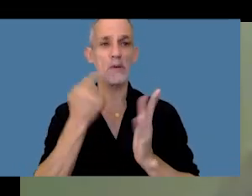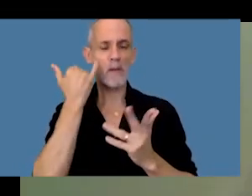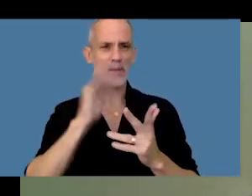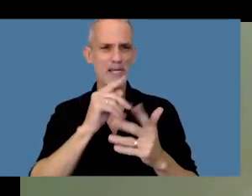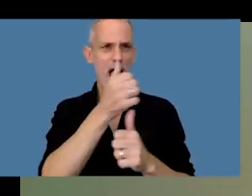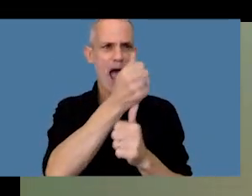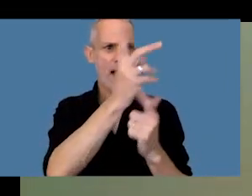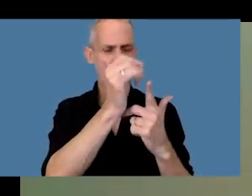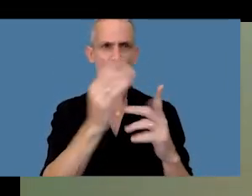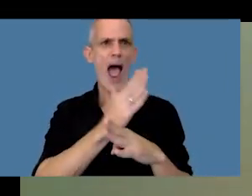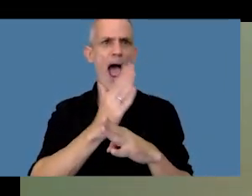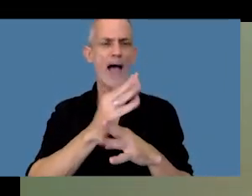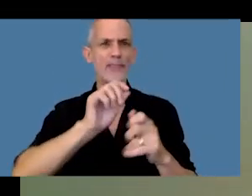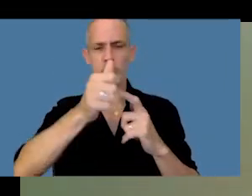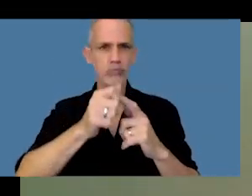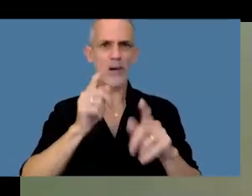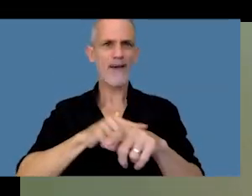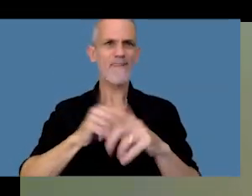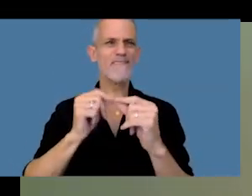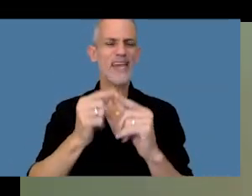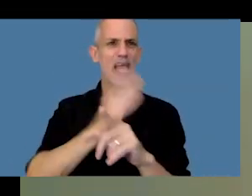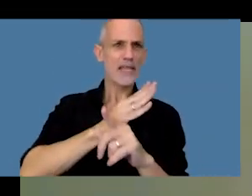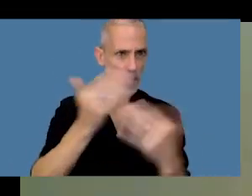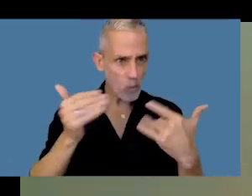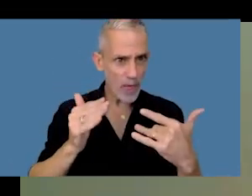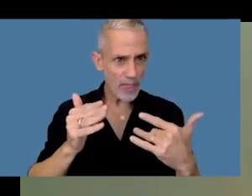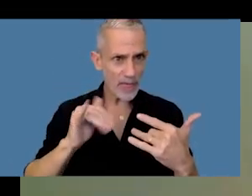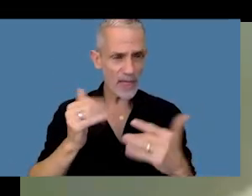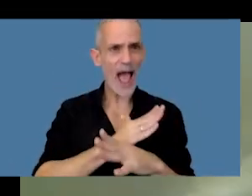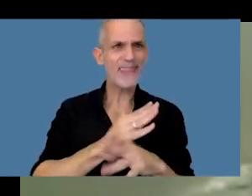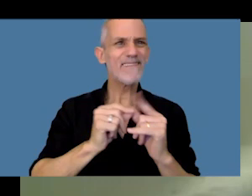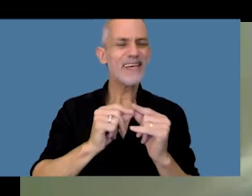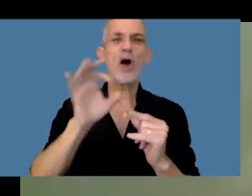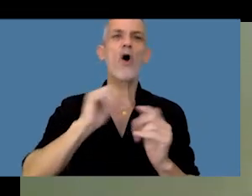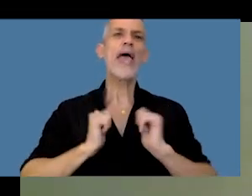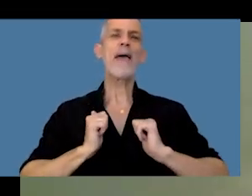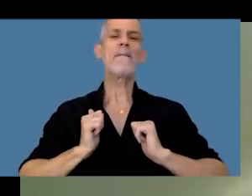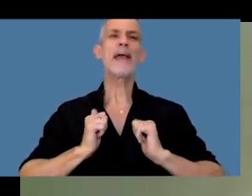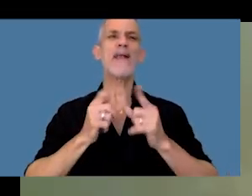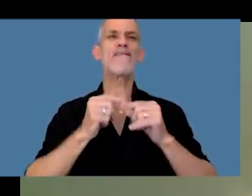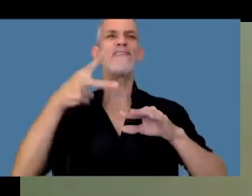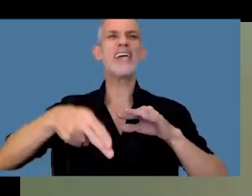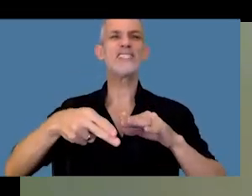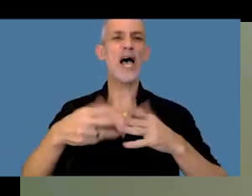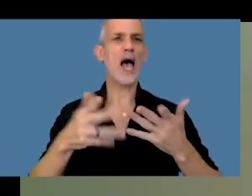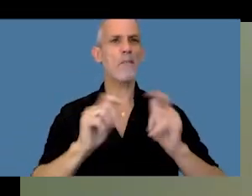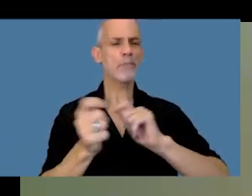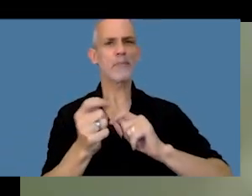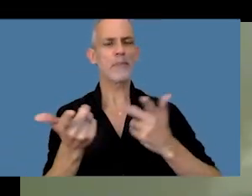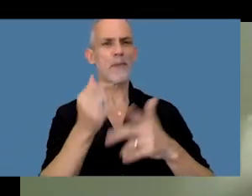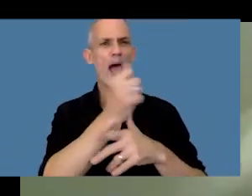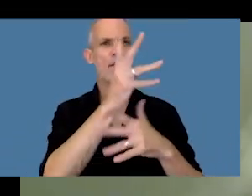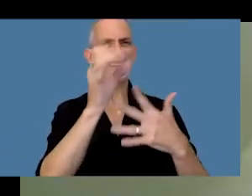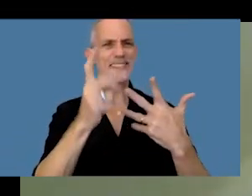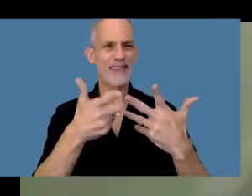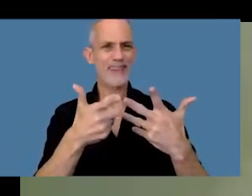categoría antes de la recategorización, ¿puede hacerlo? ¿O debería esperar, supongo, a la fecha de la recategorización? Supongo